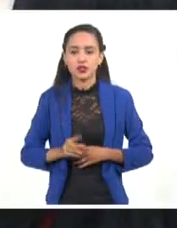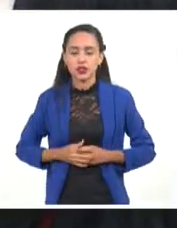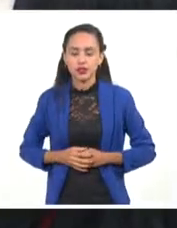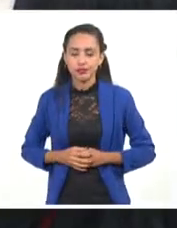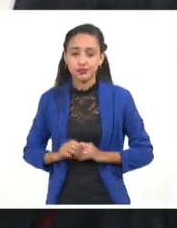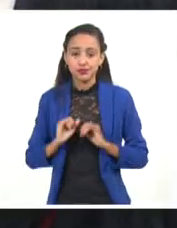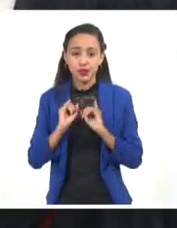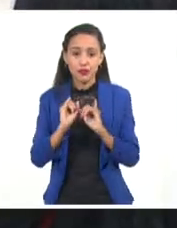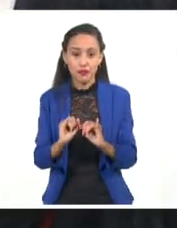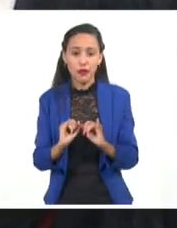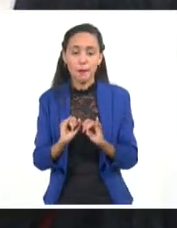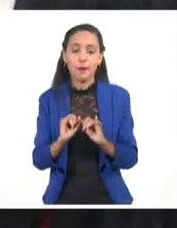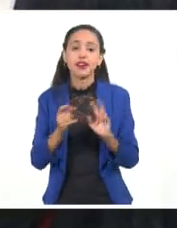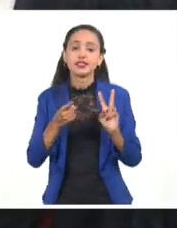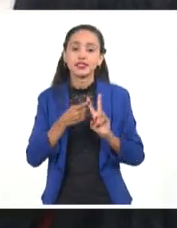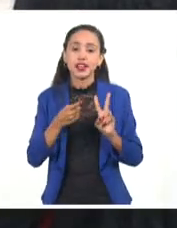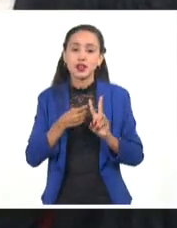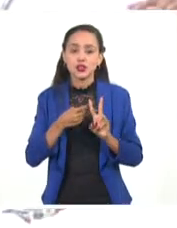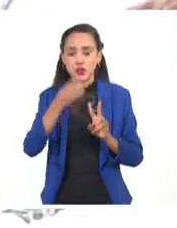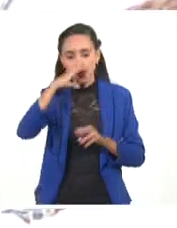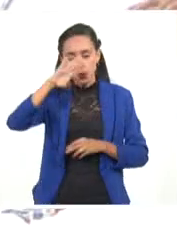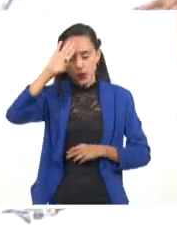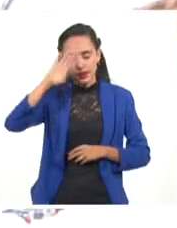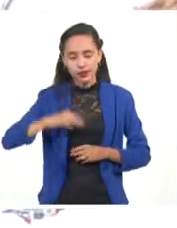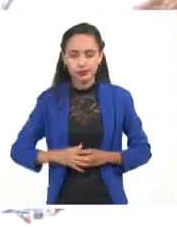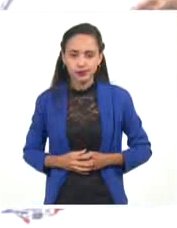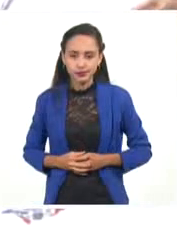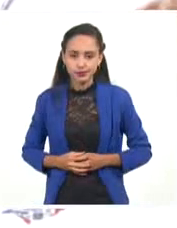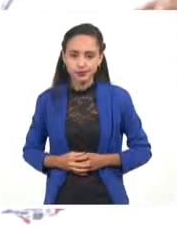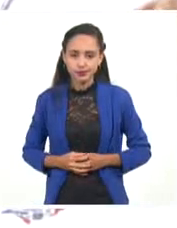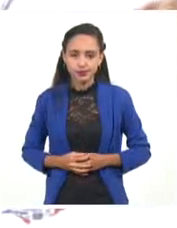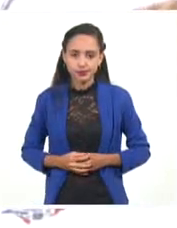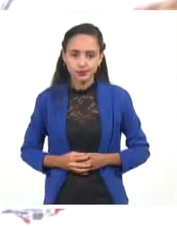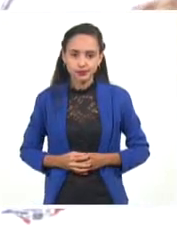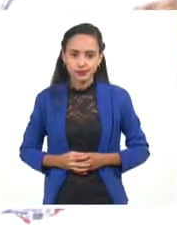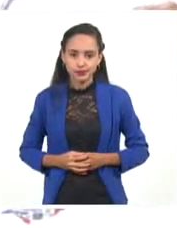reporte de Rafael Alemáñez, Michael Molina y Amalia Ramos para el Sistema Informativo de la Televisión Cubana.